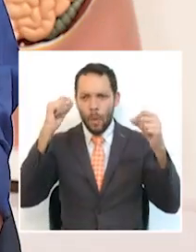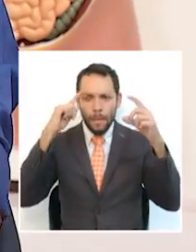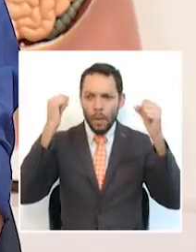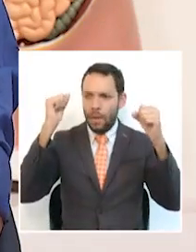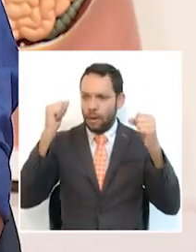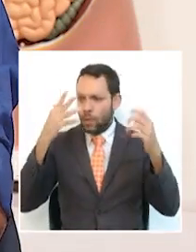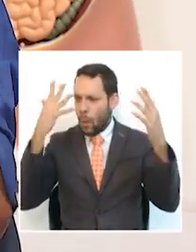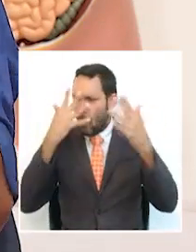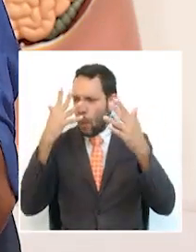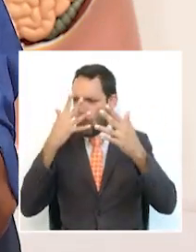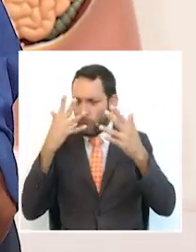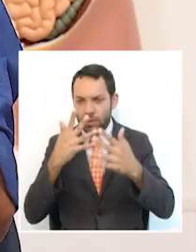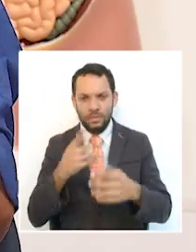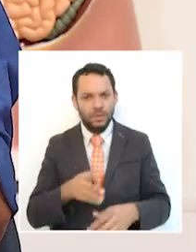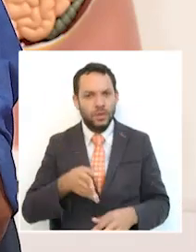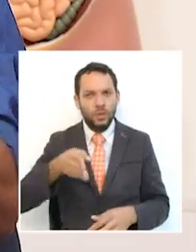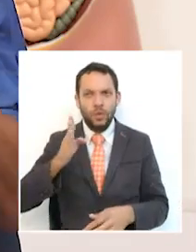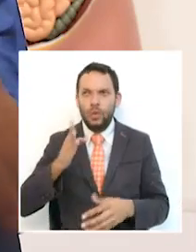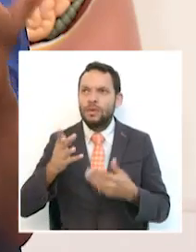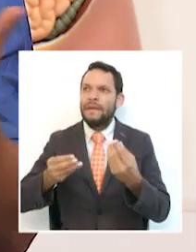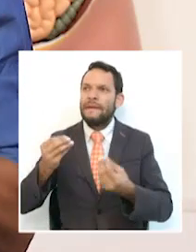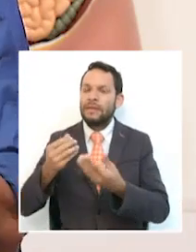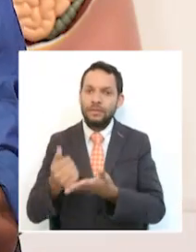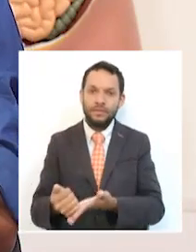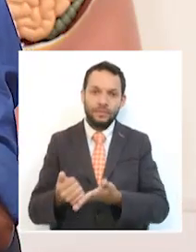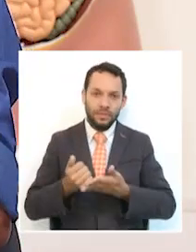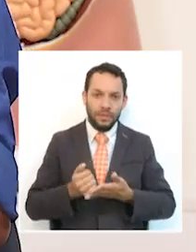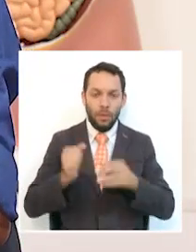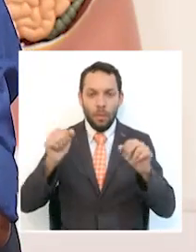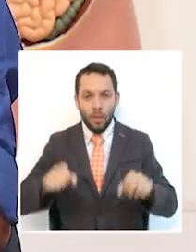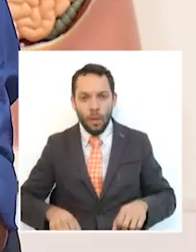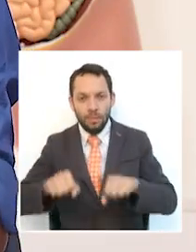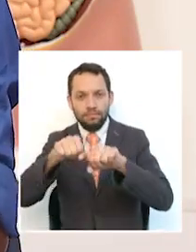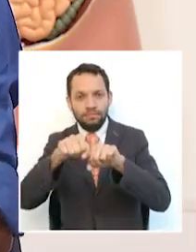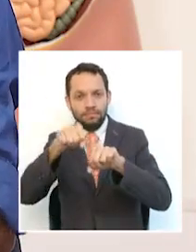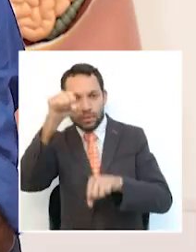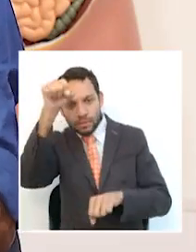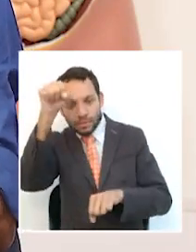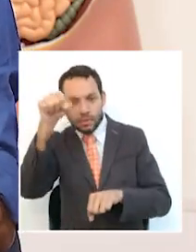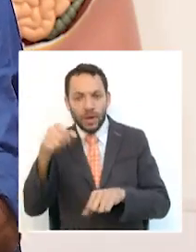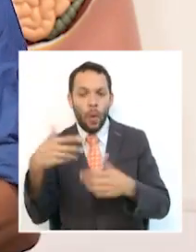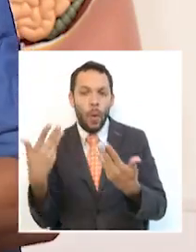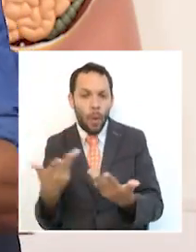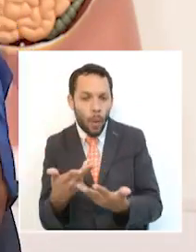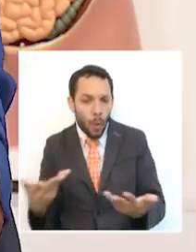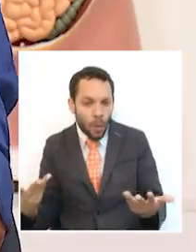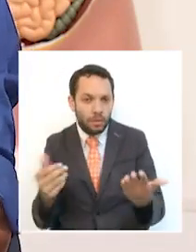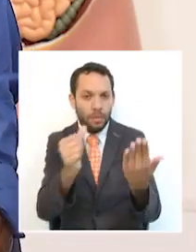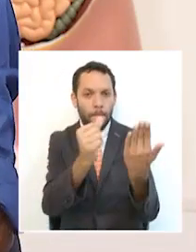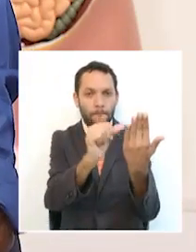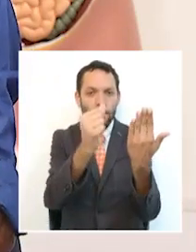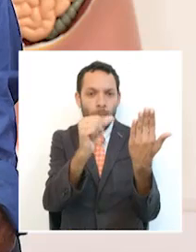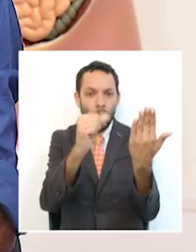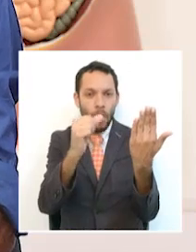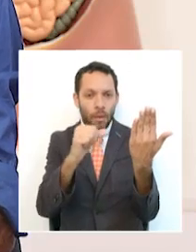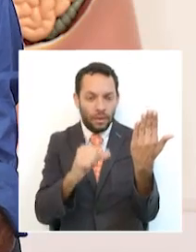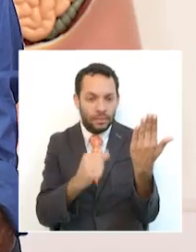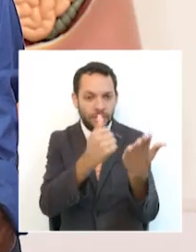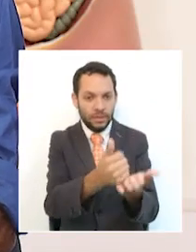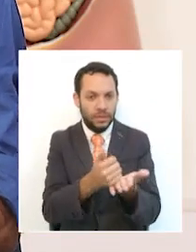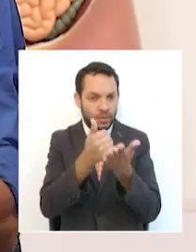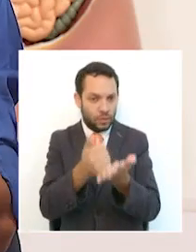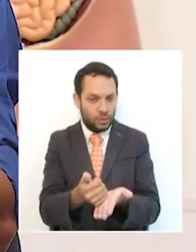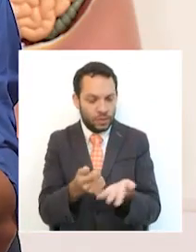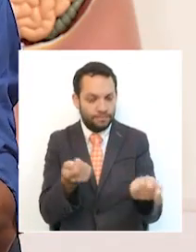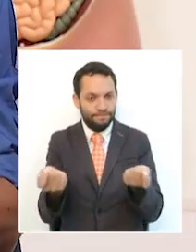evitemos muchas veces cuando estemos bien mal ver cierto tipo de programas que de verdad no me van a traer eso que yo busco si ve